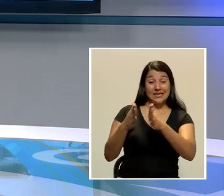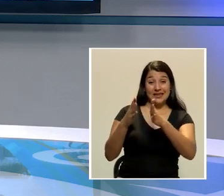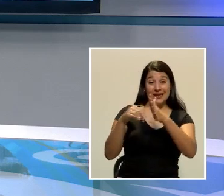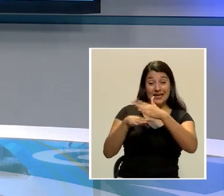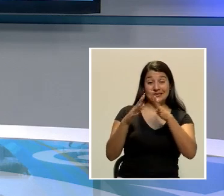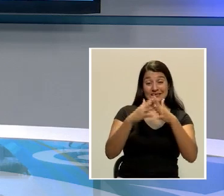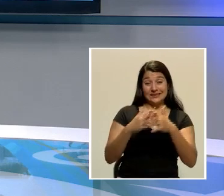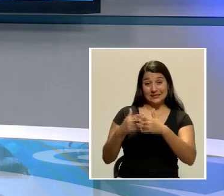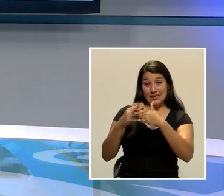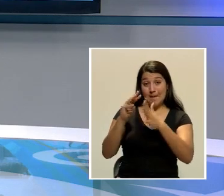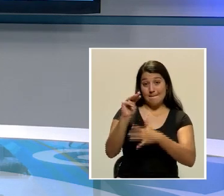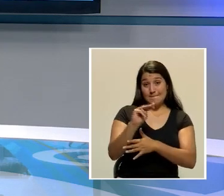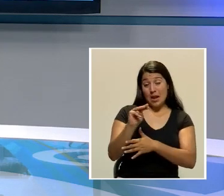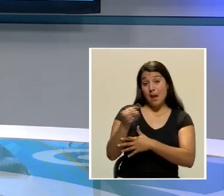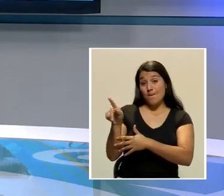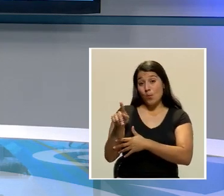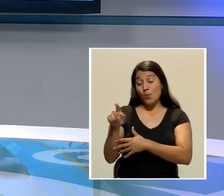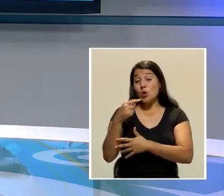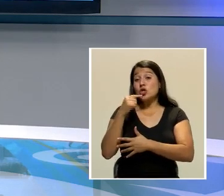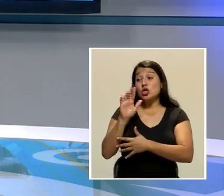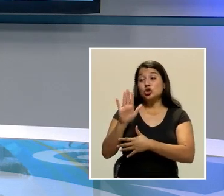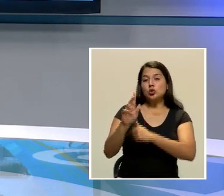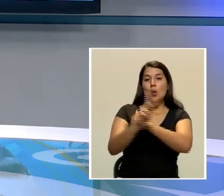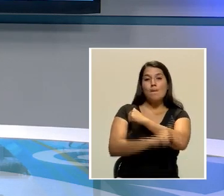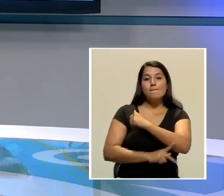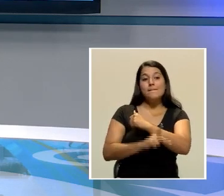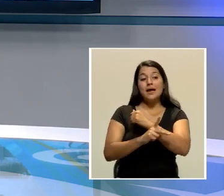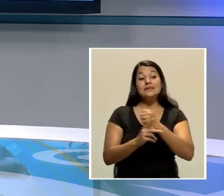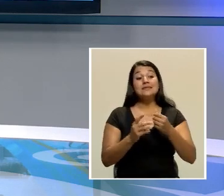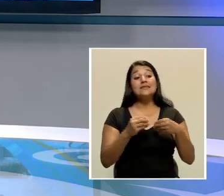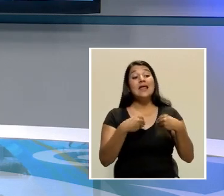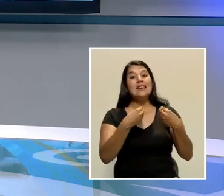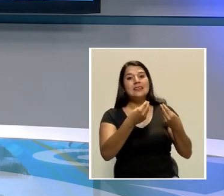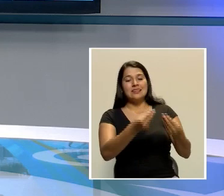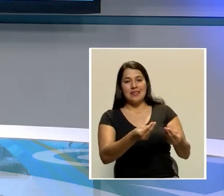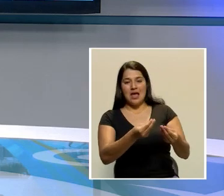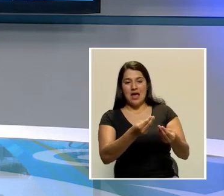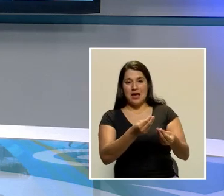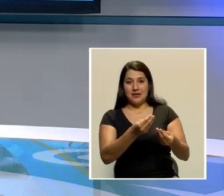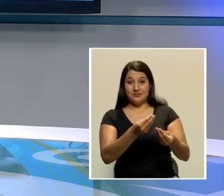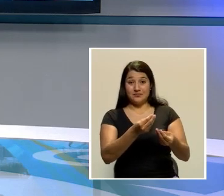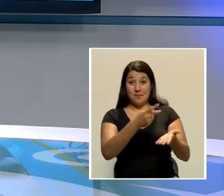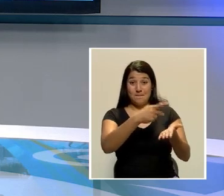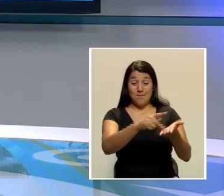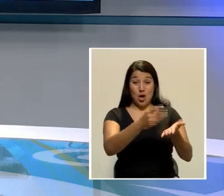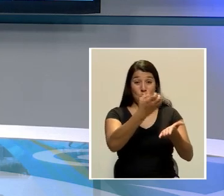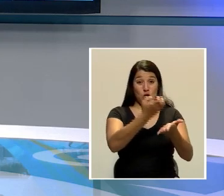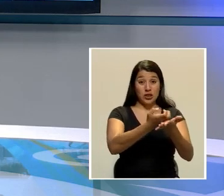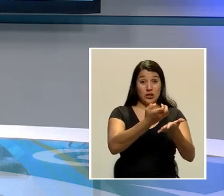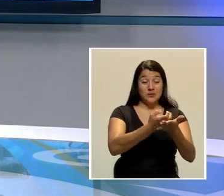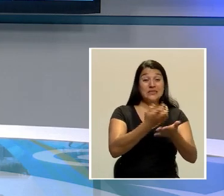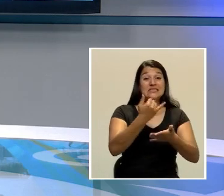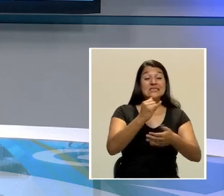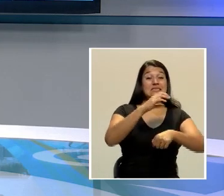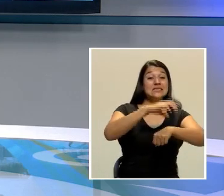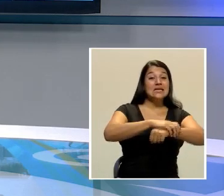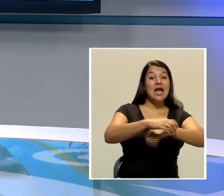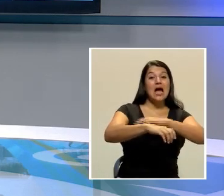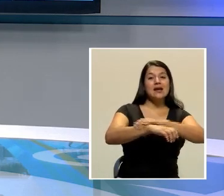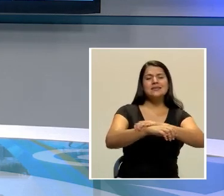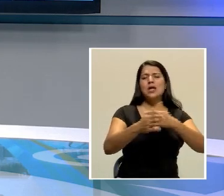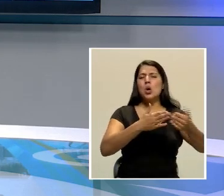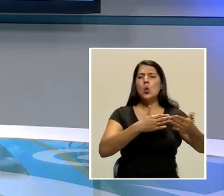hace 6 años sin ninguna medida de precaución, según admitieron las autoridades. El jefe